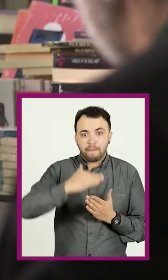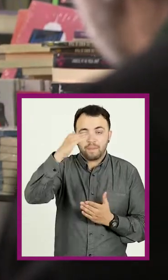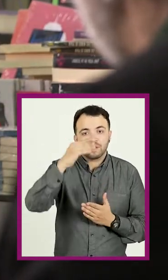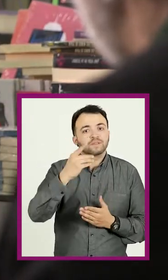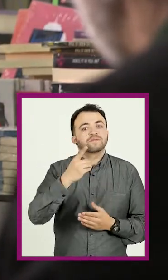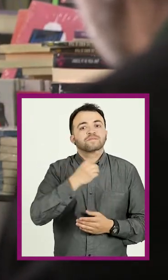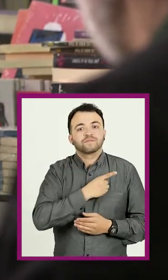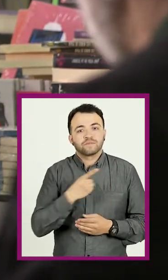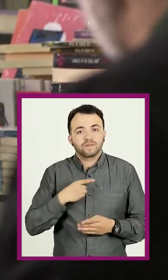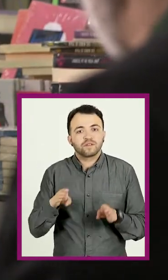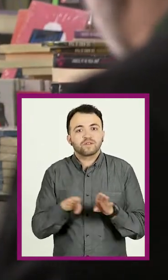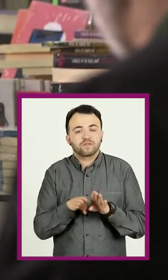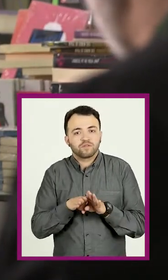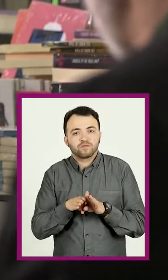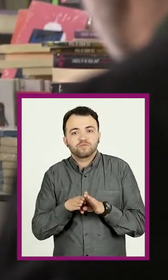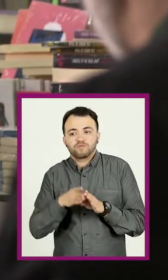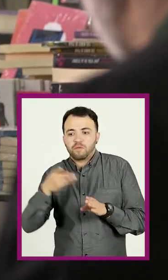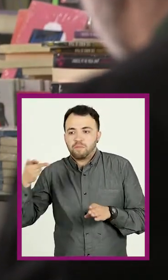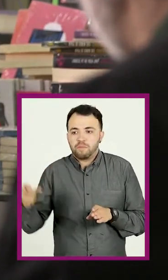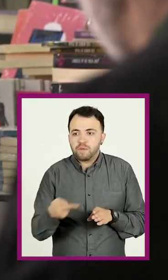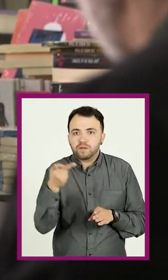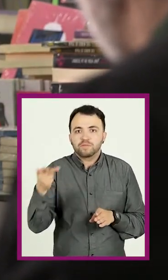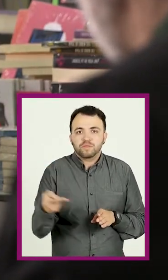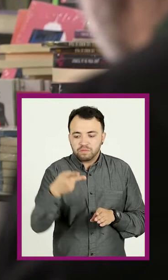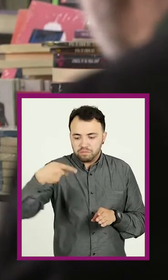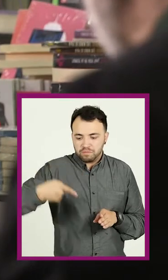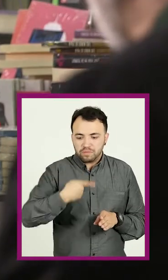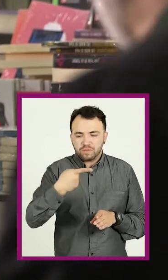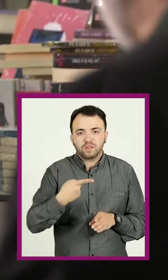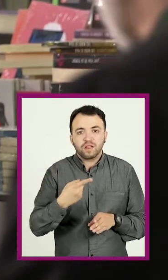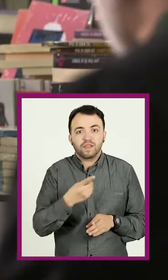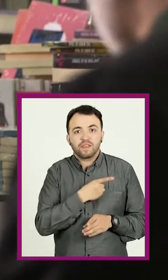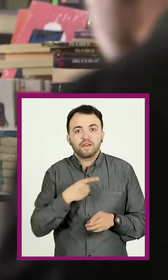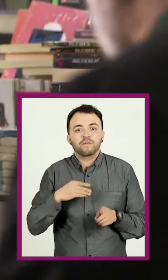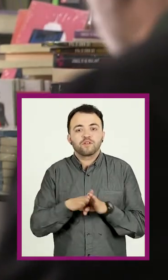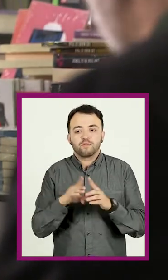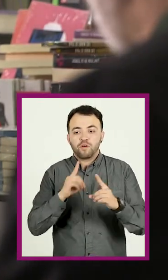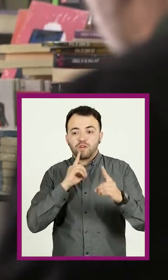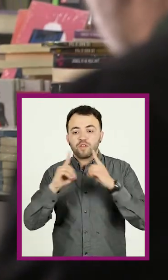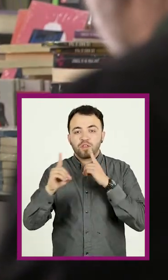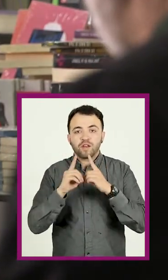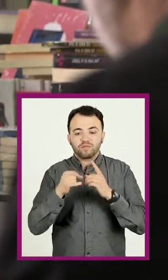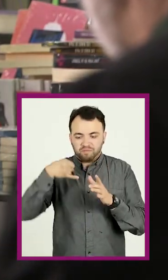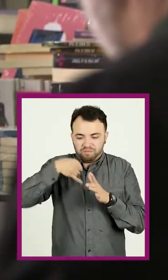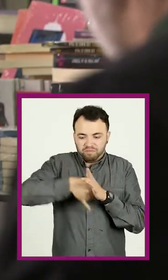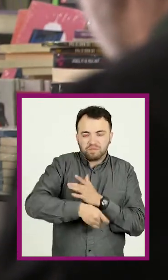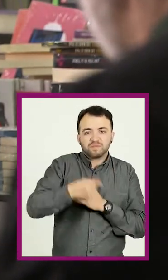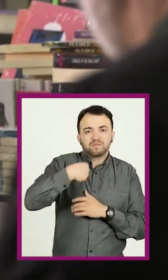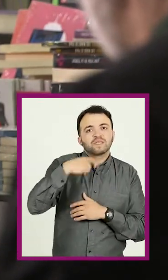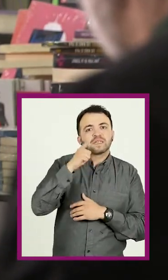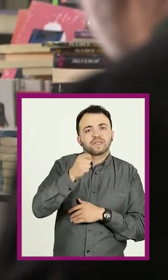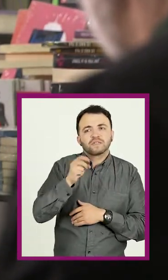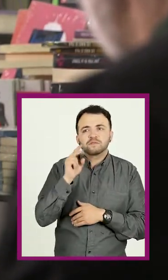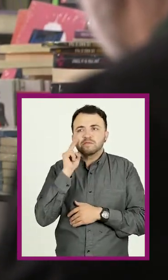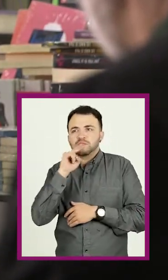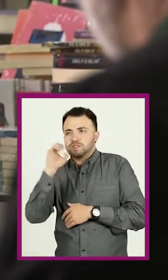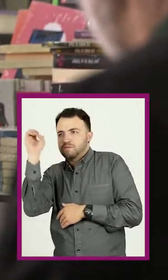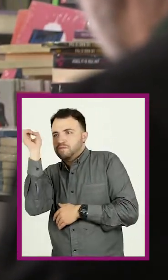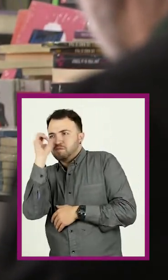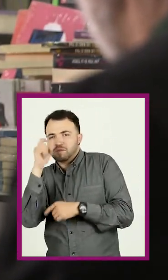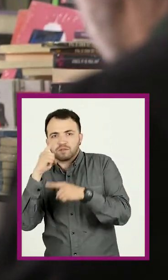siempre cuestionarse. Pero las respuestas requieren siempre de un diálogo con los otros, oír opiniones